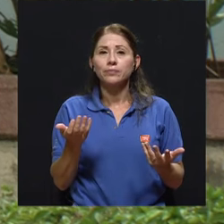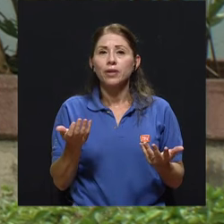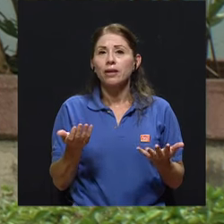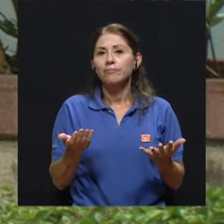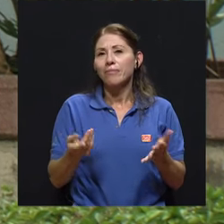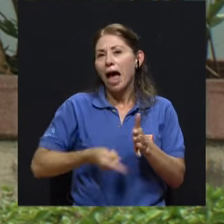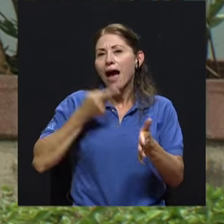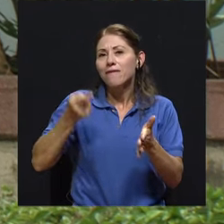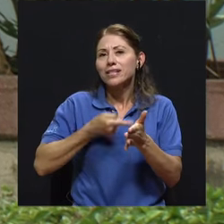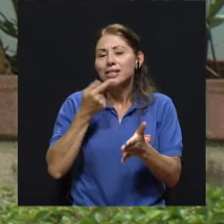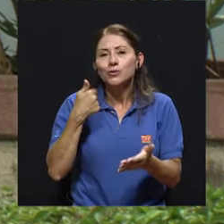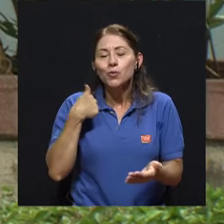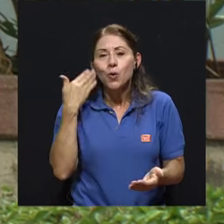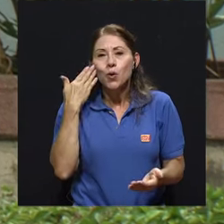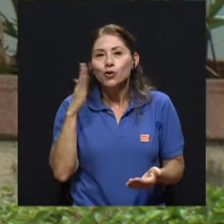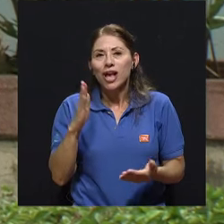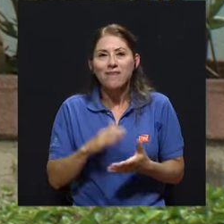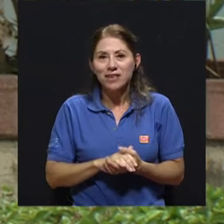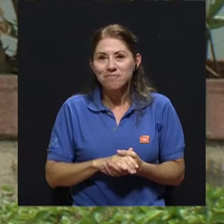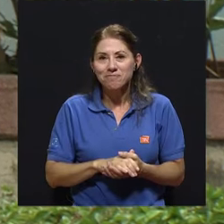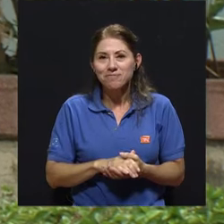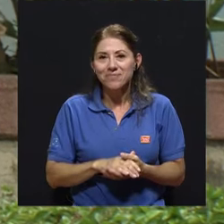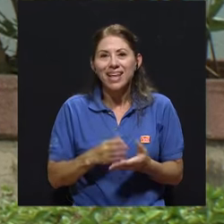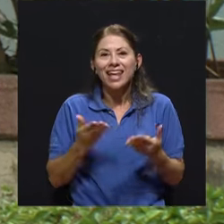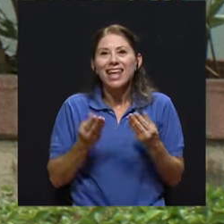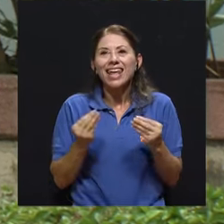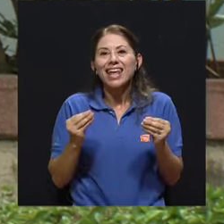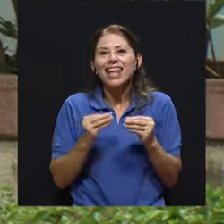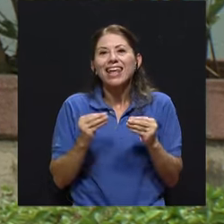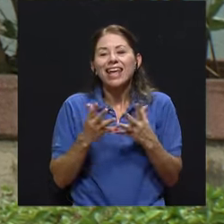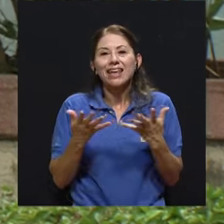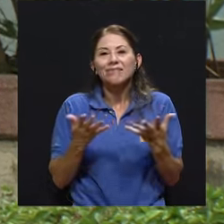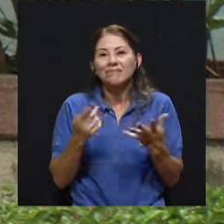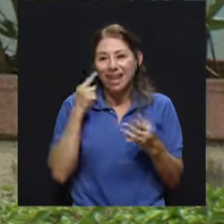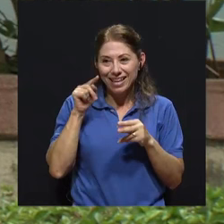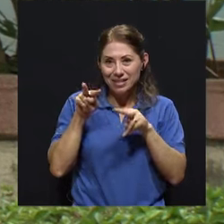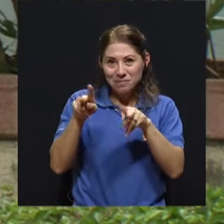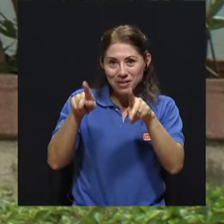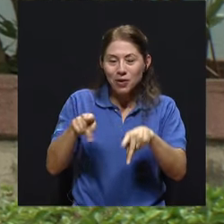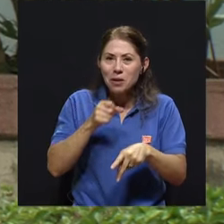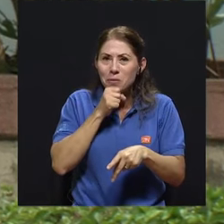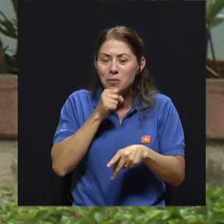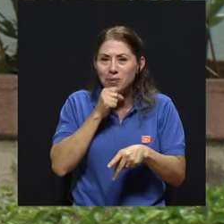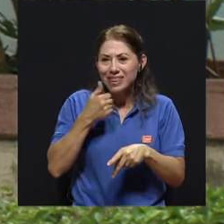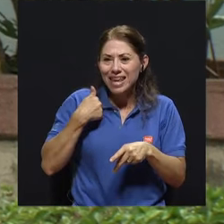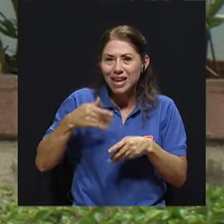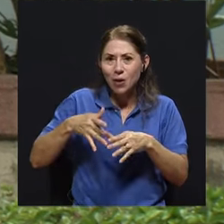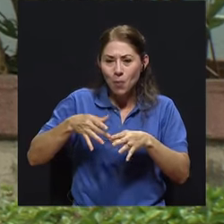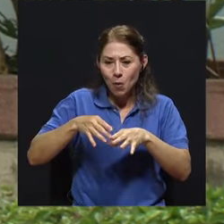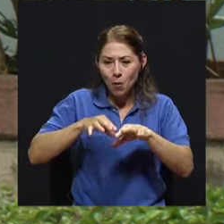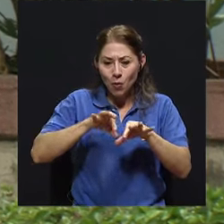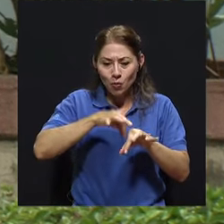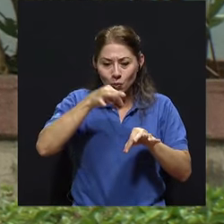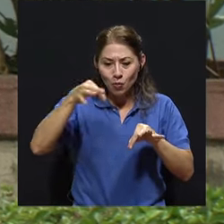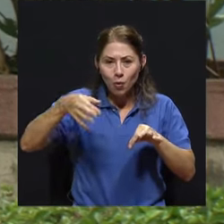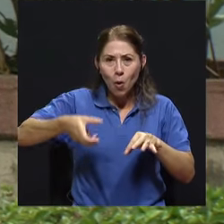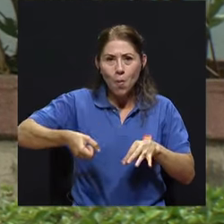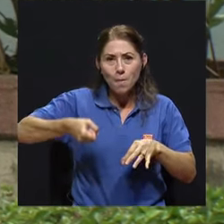veces uno no sabe qué es más grande, el maletín donde andan los medicamentos o donde andan las cosas, ¿verdad? O sea, son